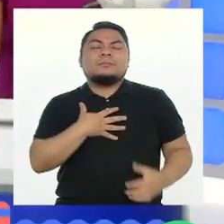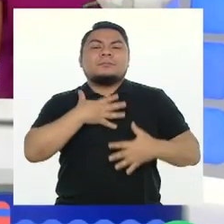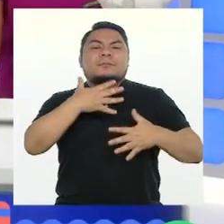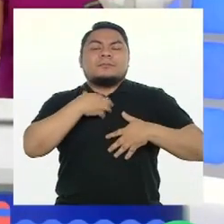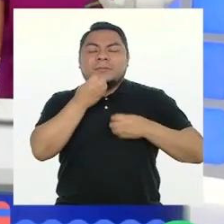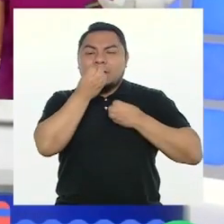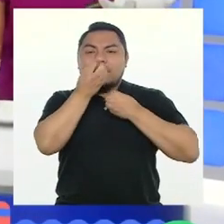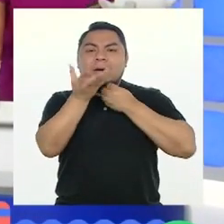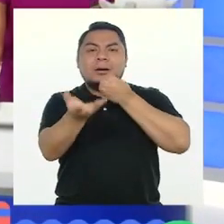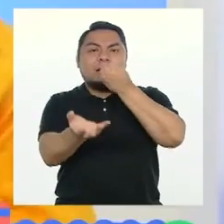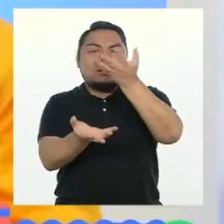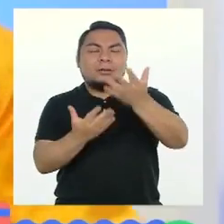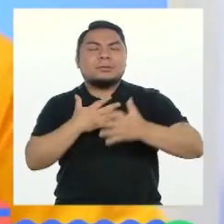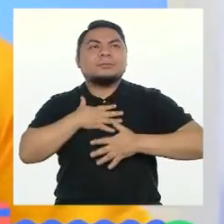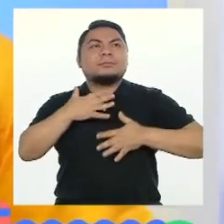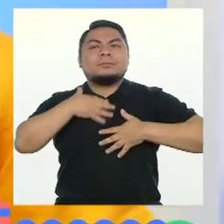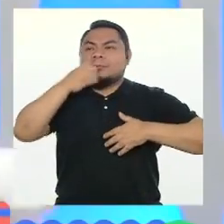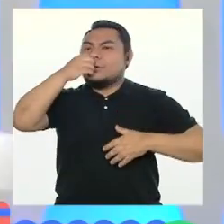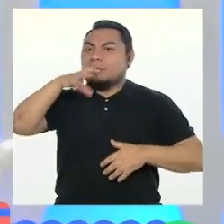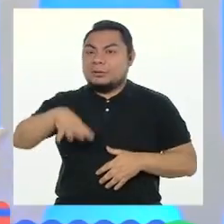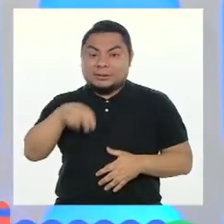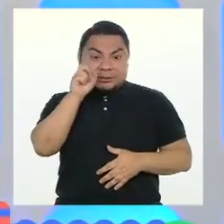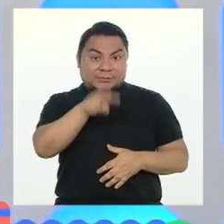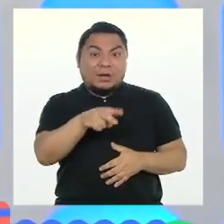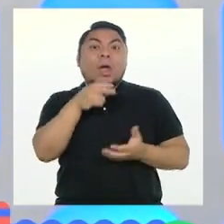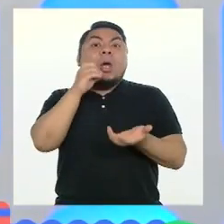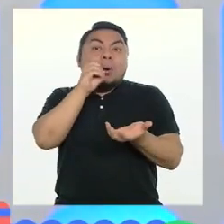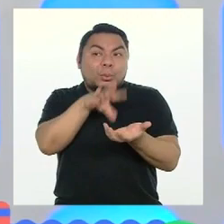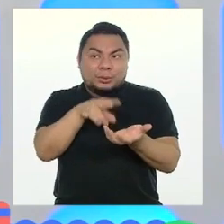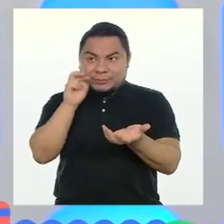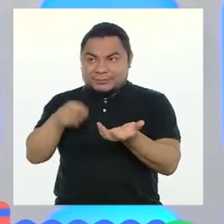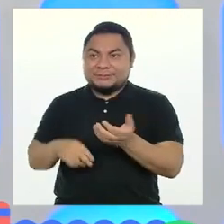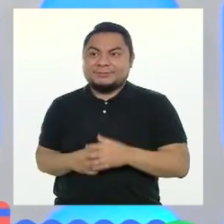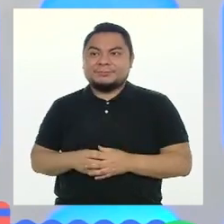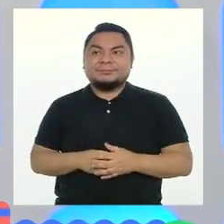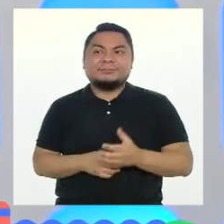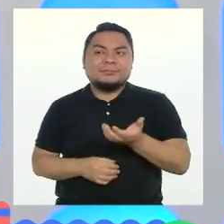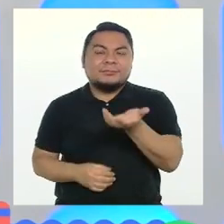respiramos. Mira, Yeli, sopla el hielo seco.